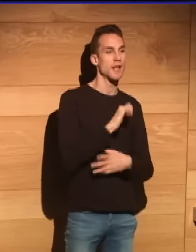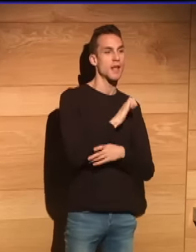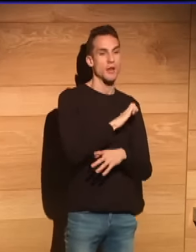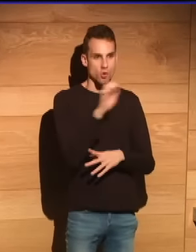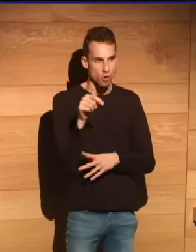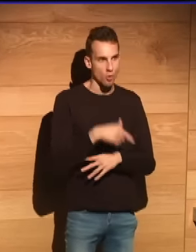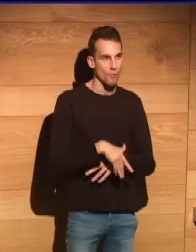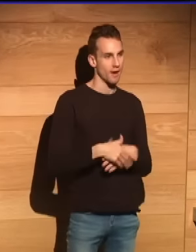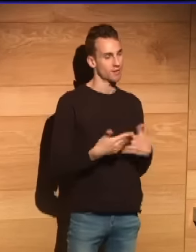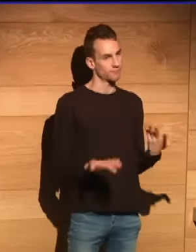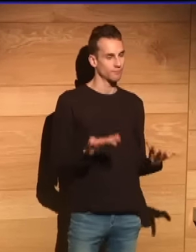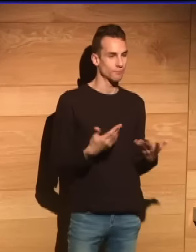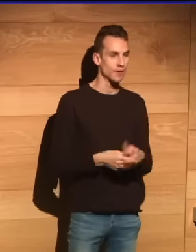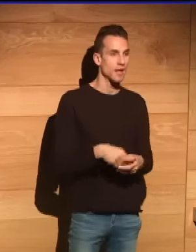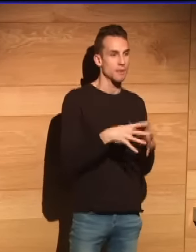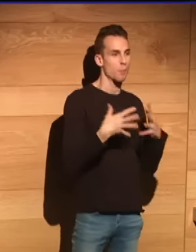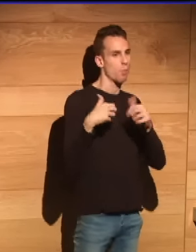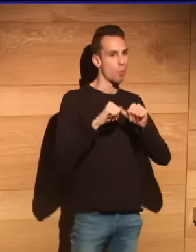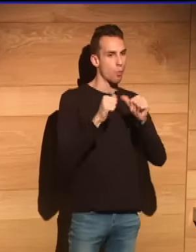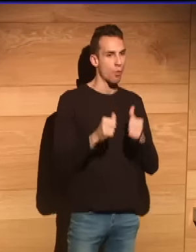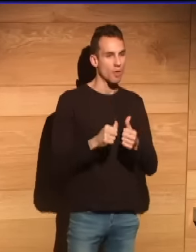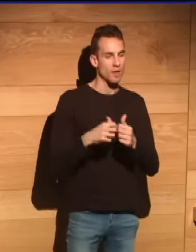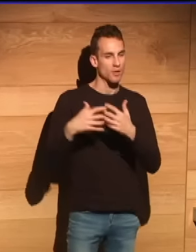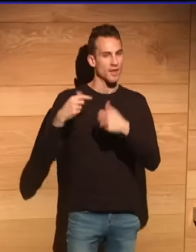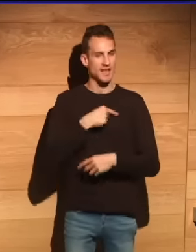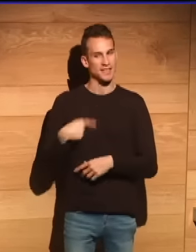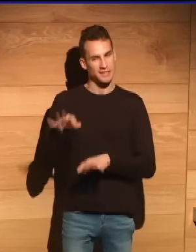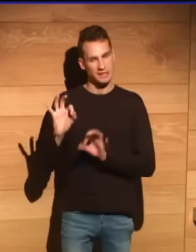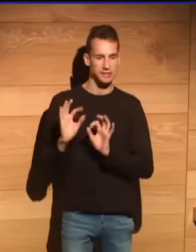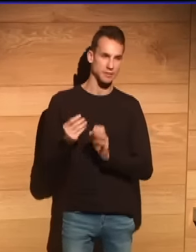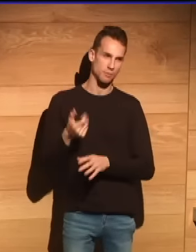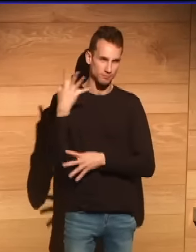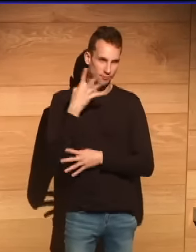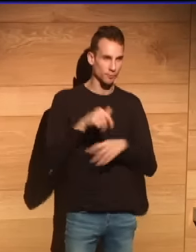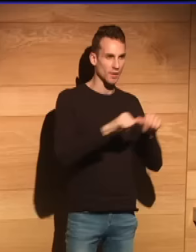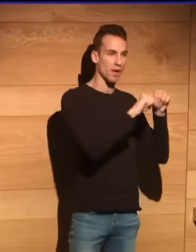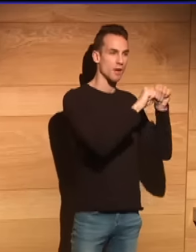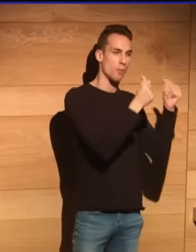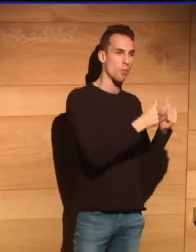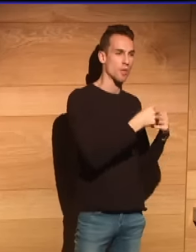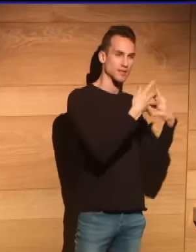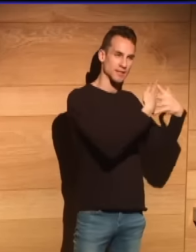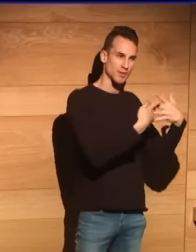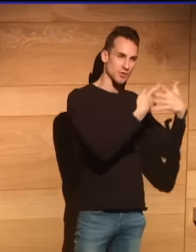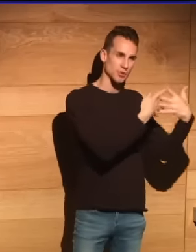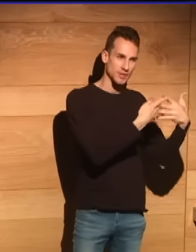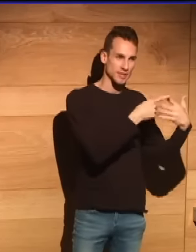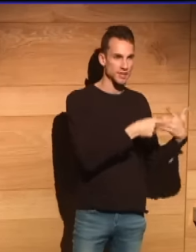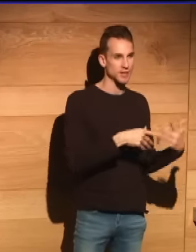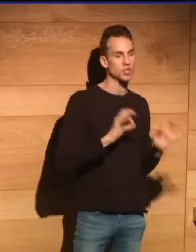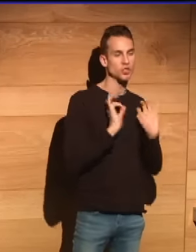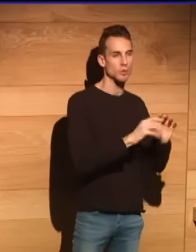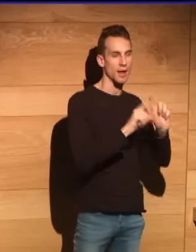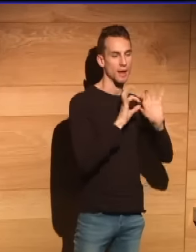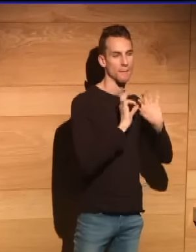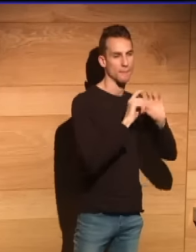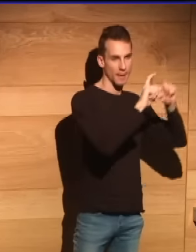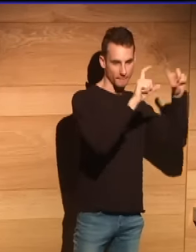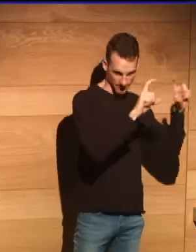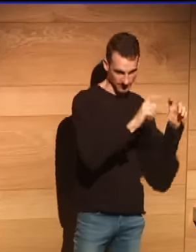ha utilizado Estados Unidos es que los datos son de las empresas. El modelo que ha utilizado Asia, en concreto China, es que los datos son